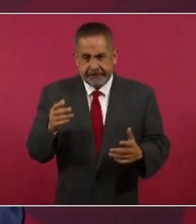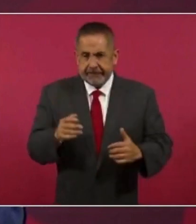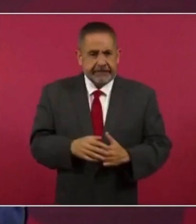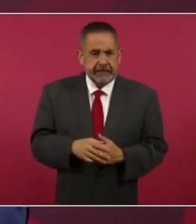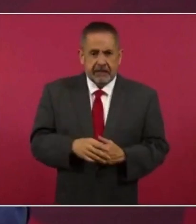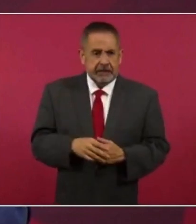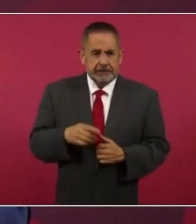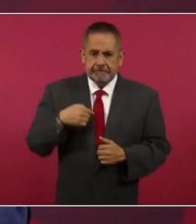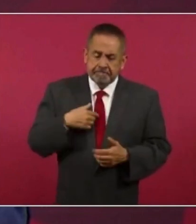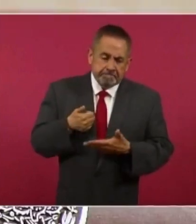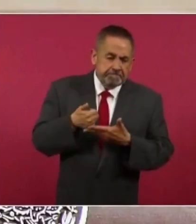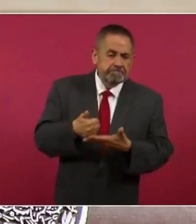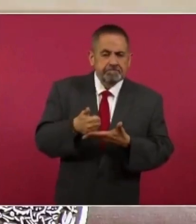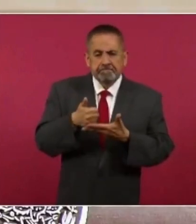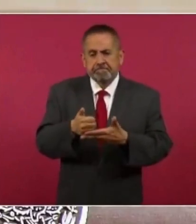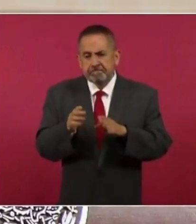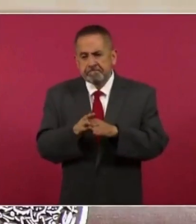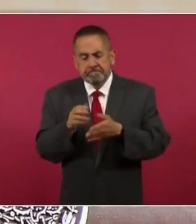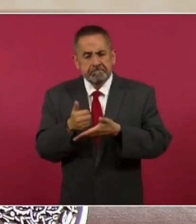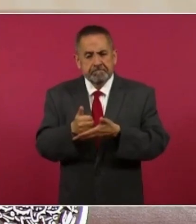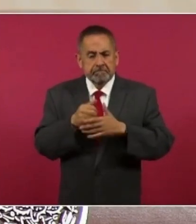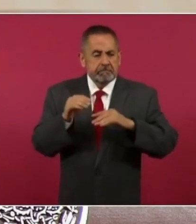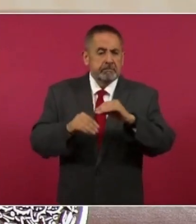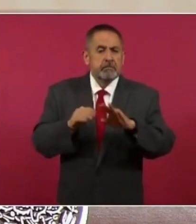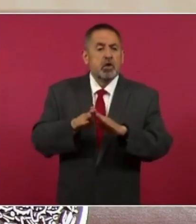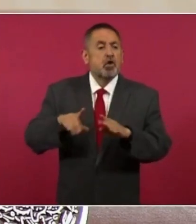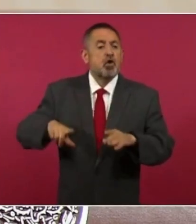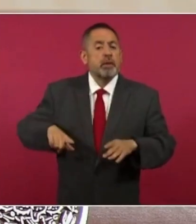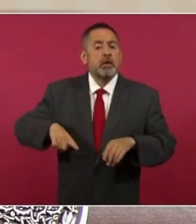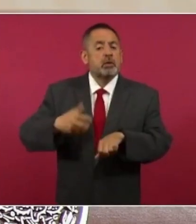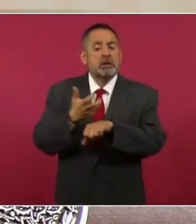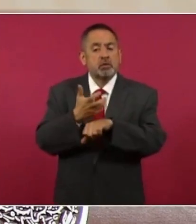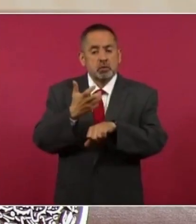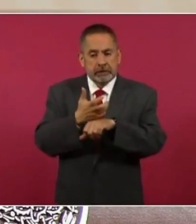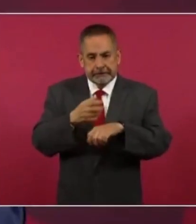estamos ayudando al gobierno de Estados Unidos